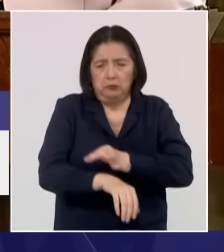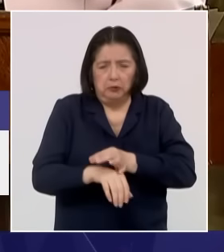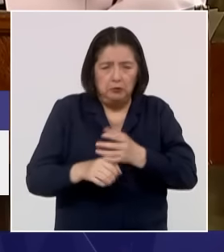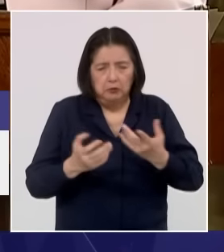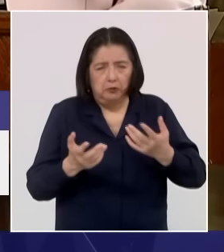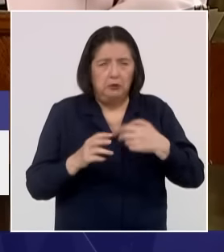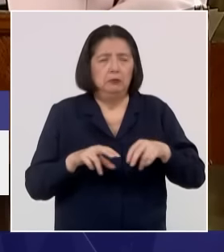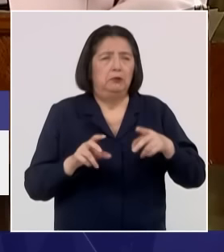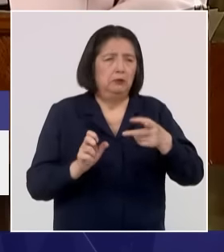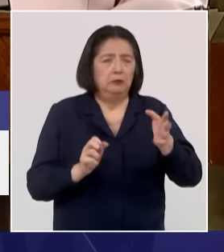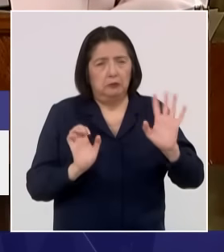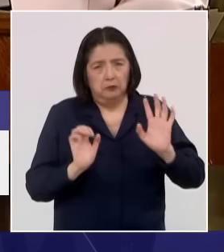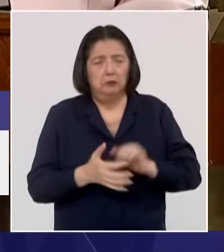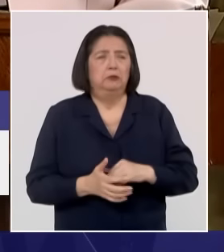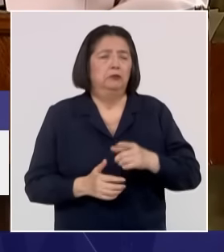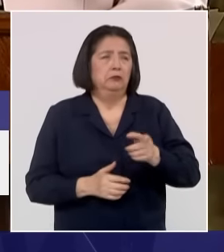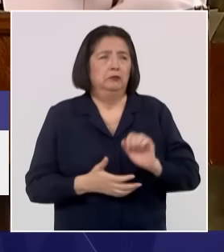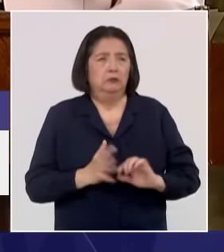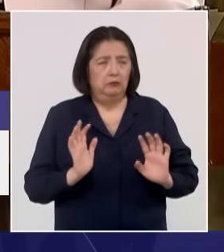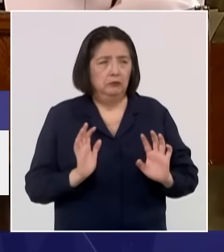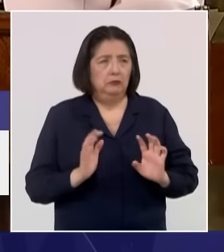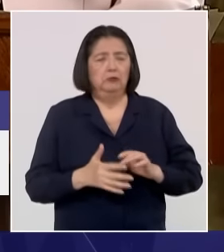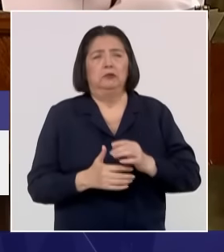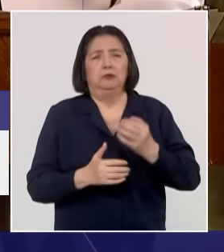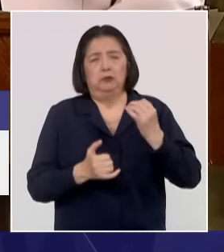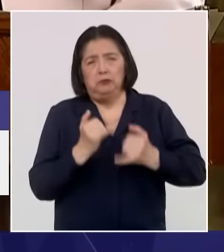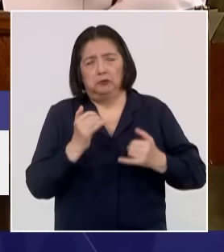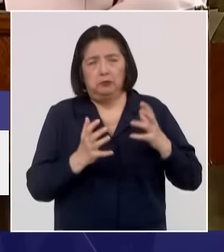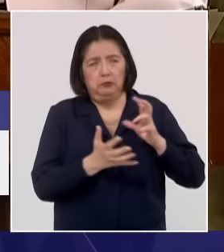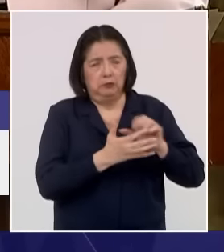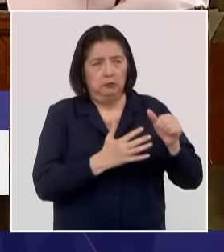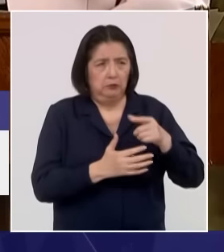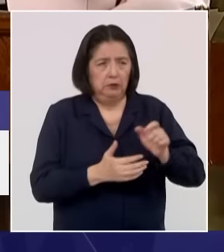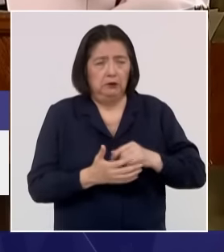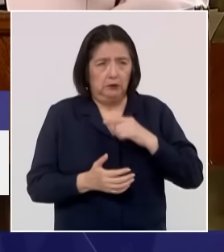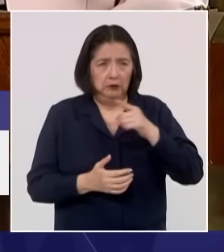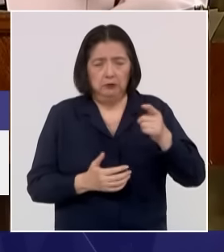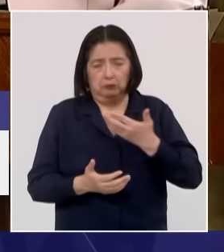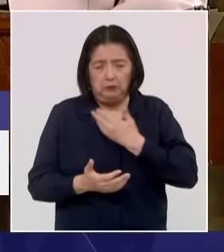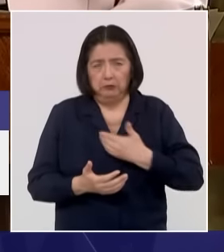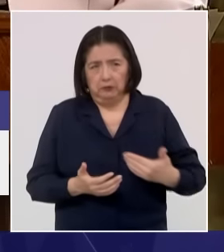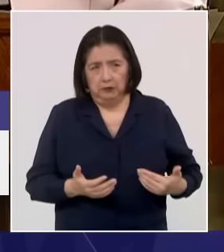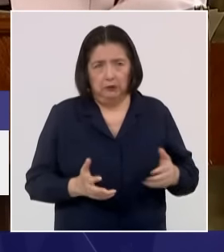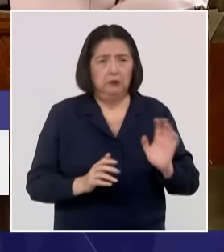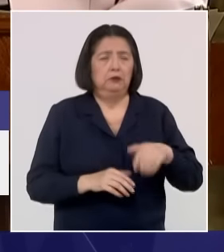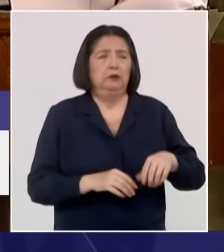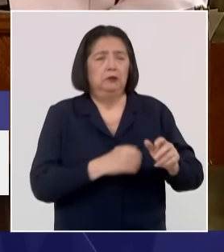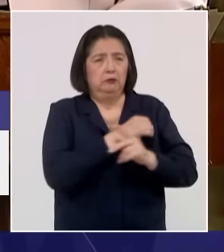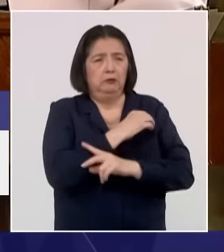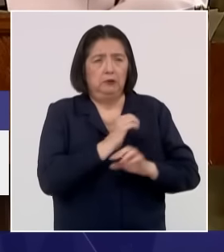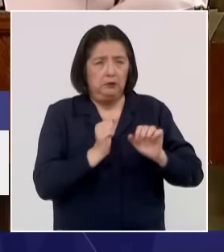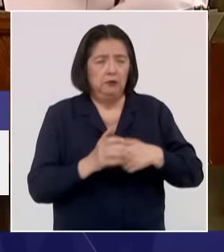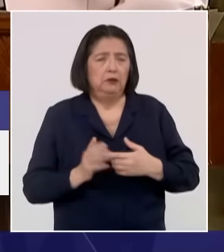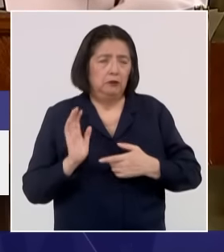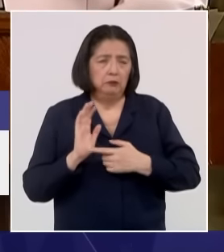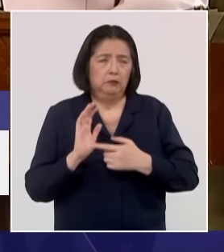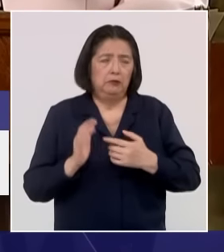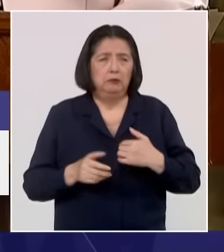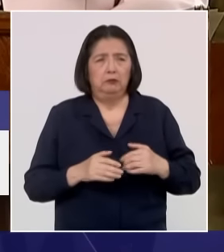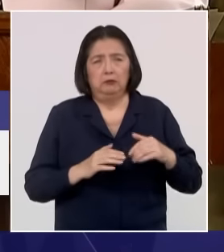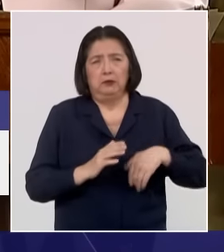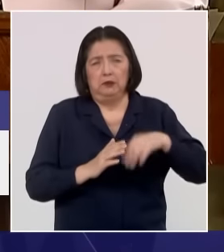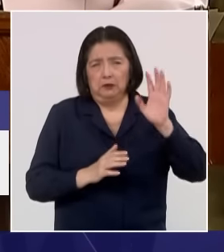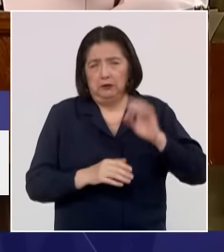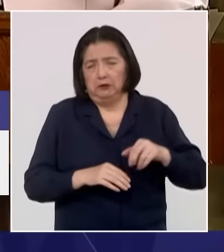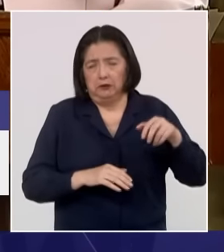valor, como son estos relojes que, digamos, durante estos últimos meses, ella como presidenta del país, pues ha lucido en más de un evento